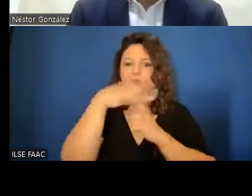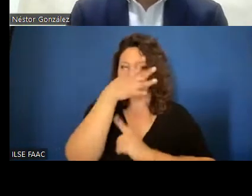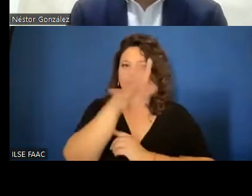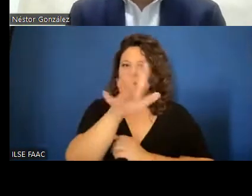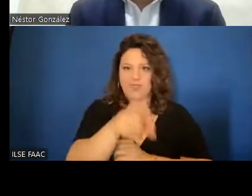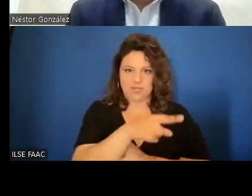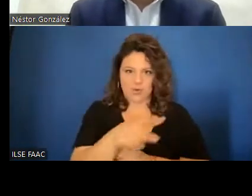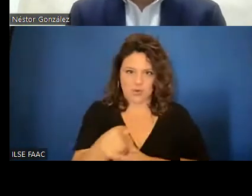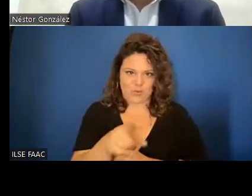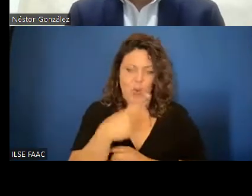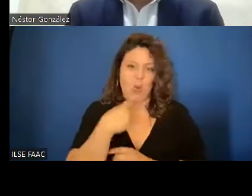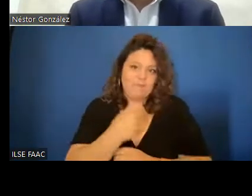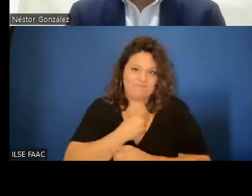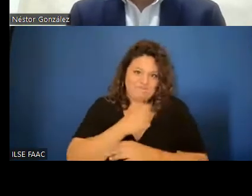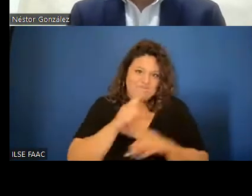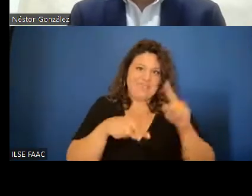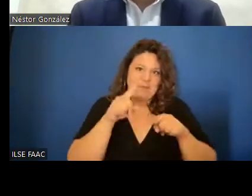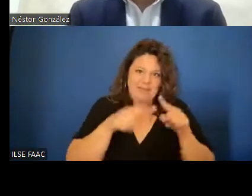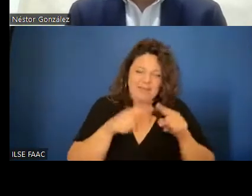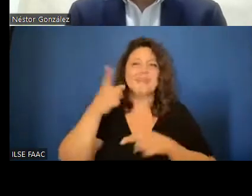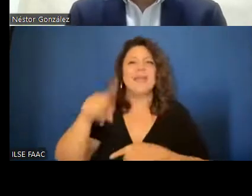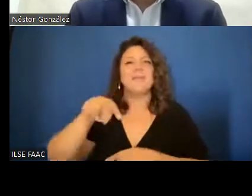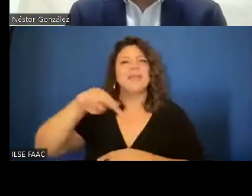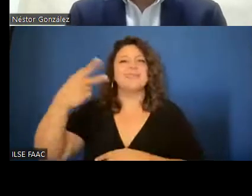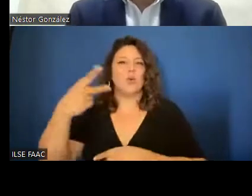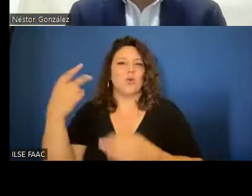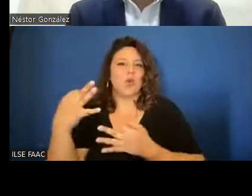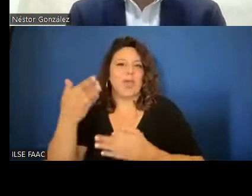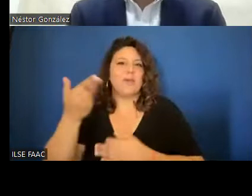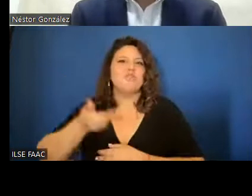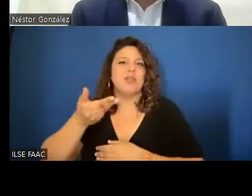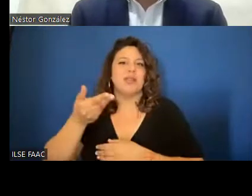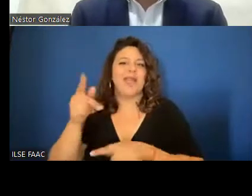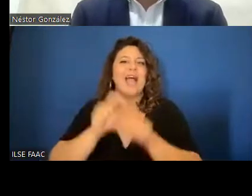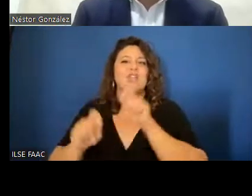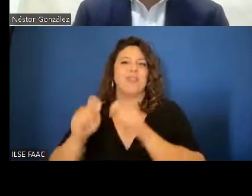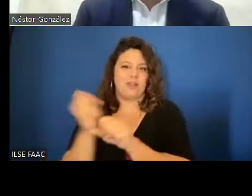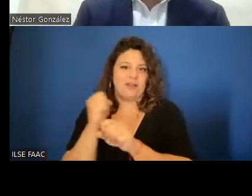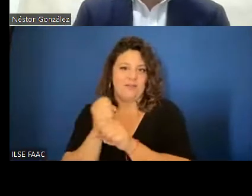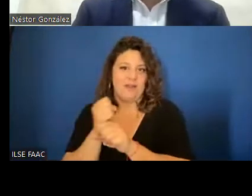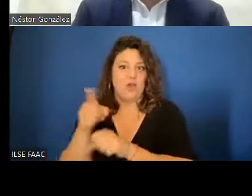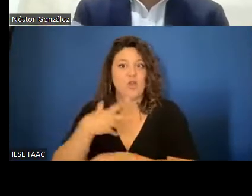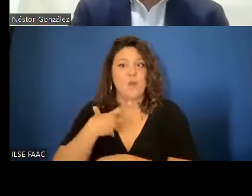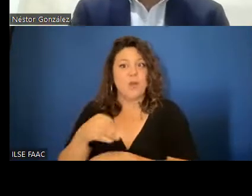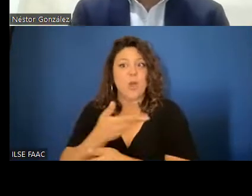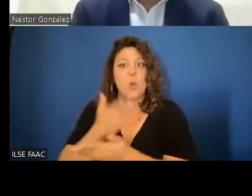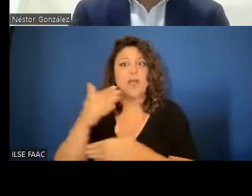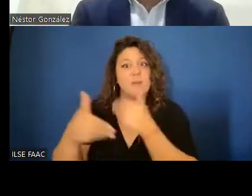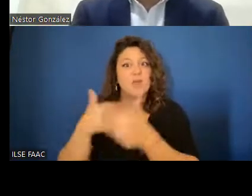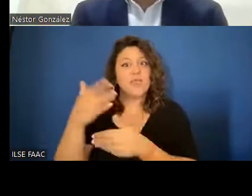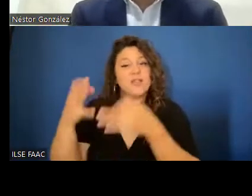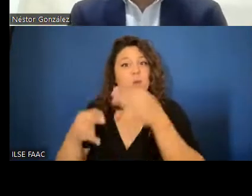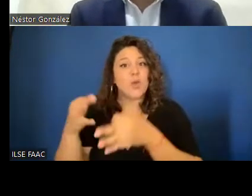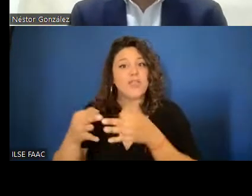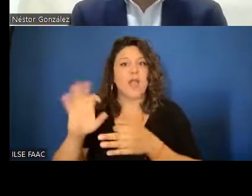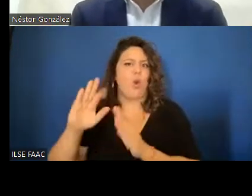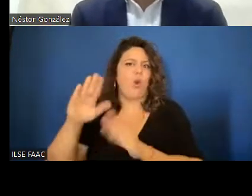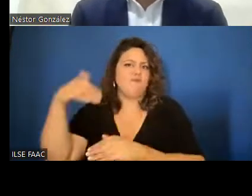veces nos encontramos con que la información en los hospitales, en los servicios de urgencia, no están adaptados, no